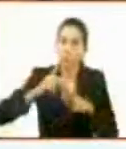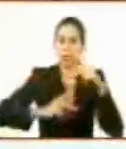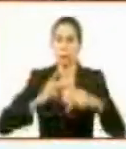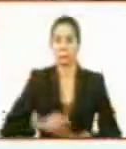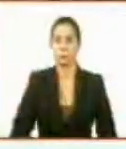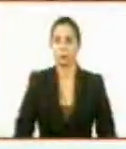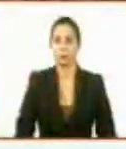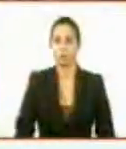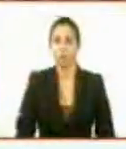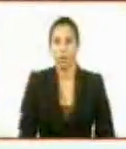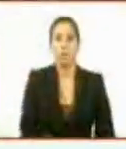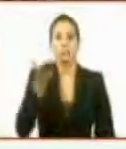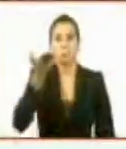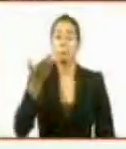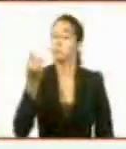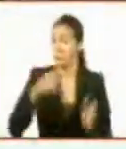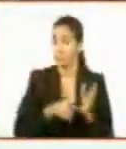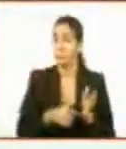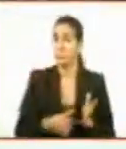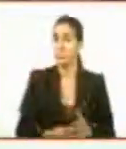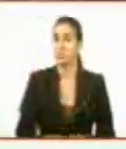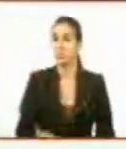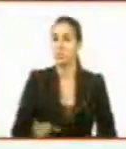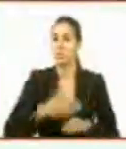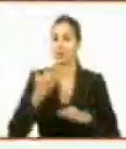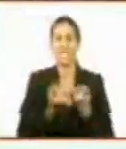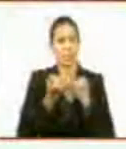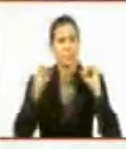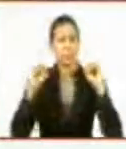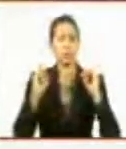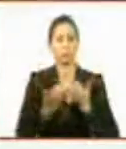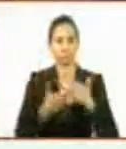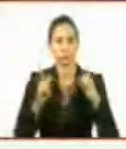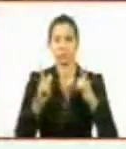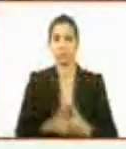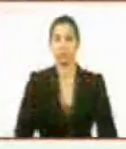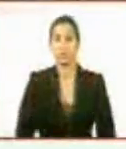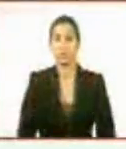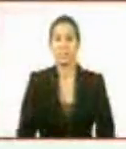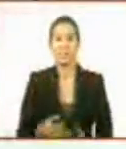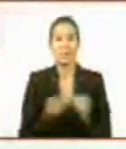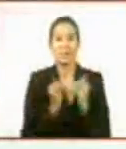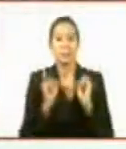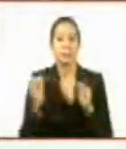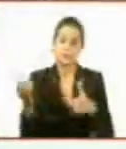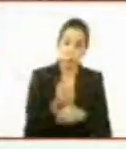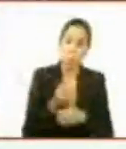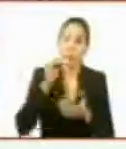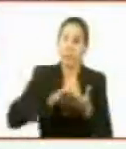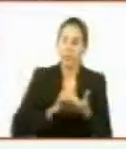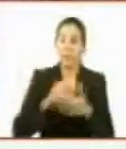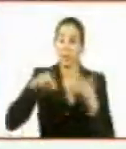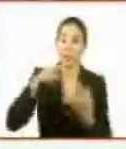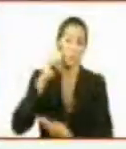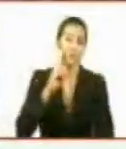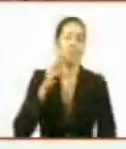para recuperar el precio, porque somos independientes, ¿ves? Entonces la independencia que recuperó la revolución bolivariana